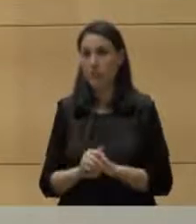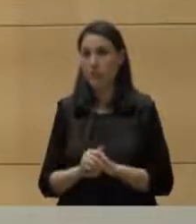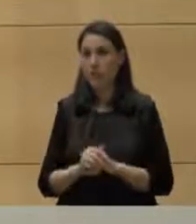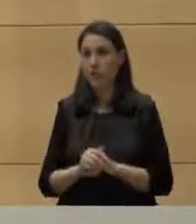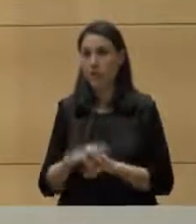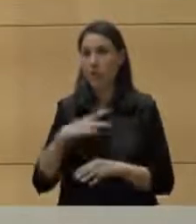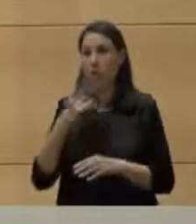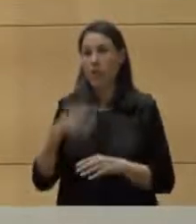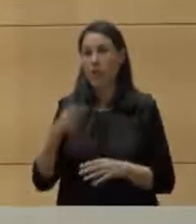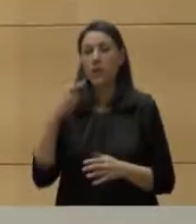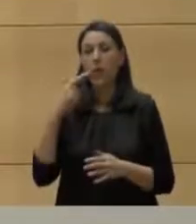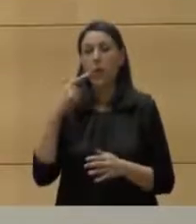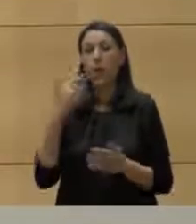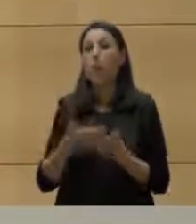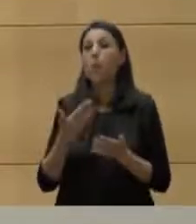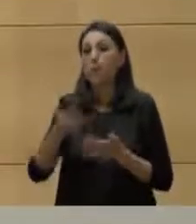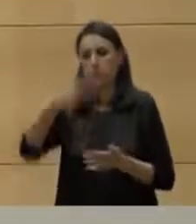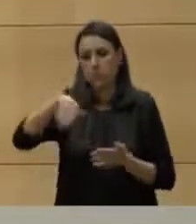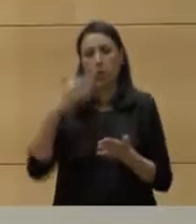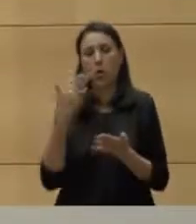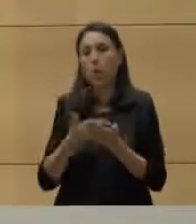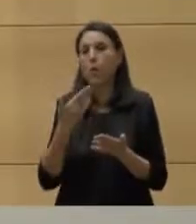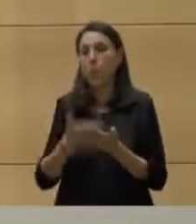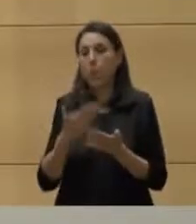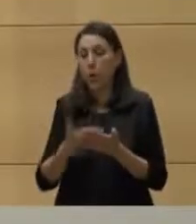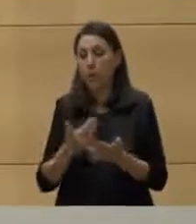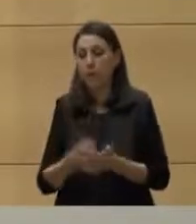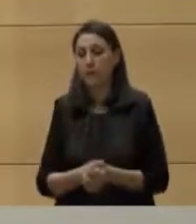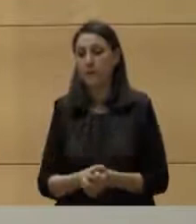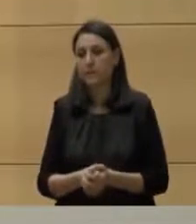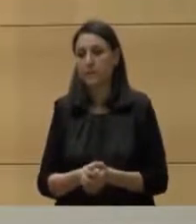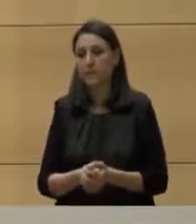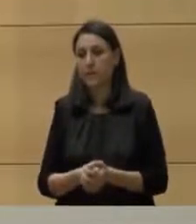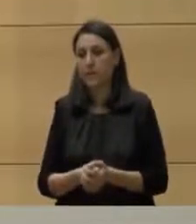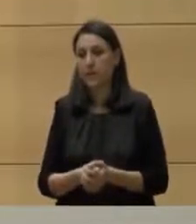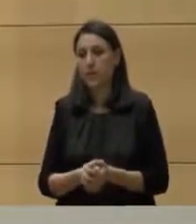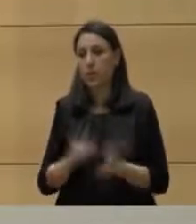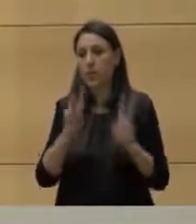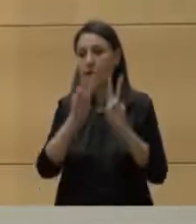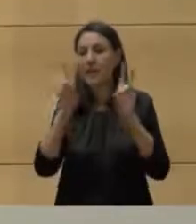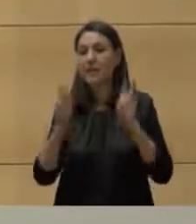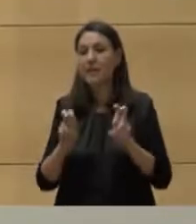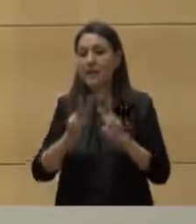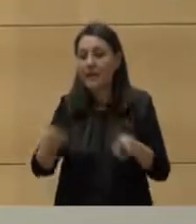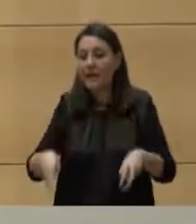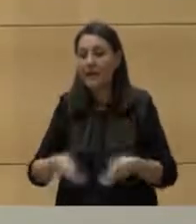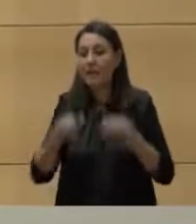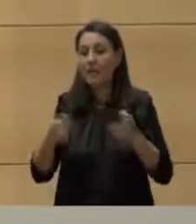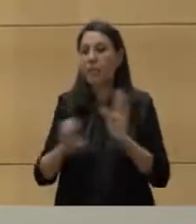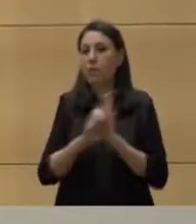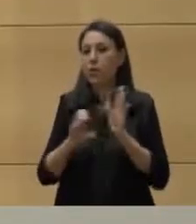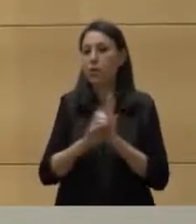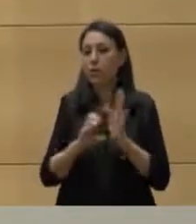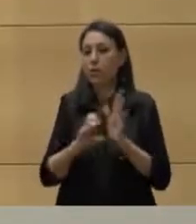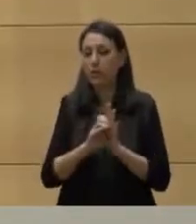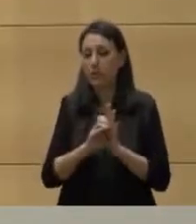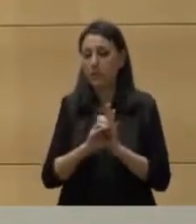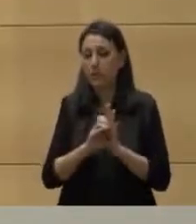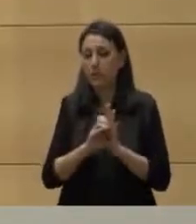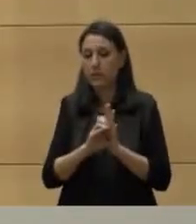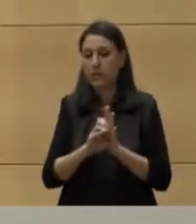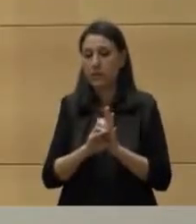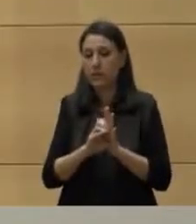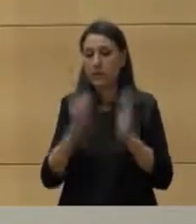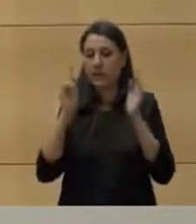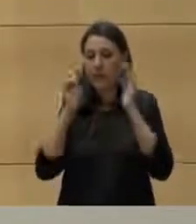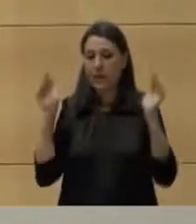podrán ustedes comprobar en medios de comunicación cómo el tema de la reforma constitucional se está constituyendo en